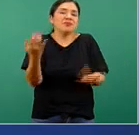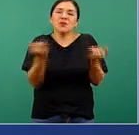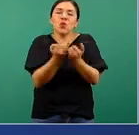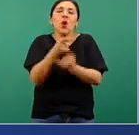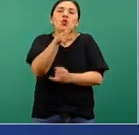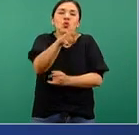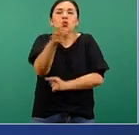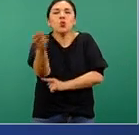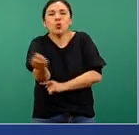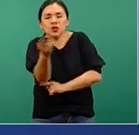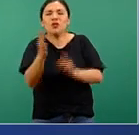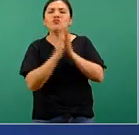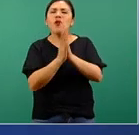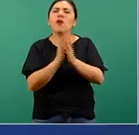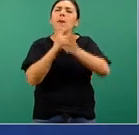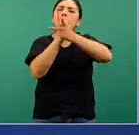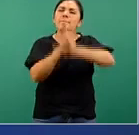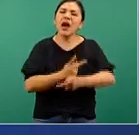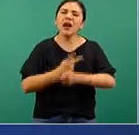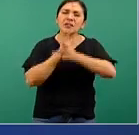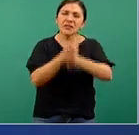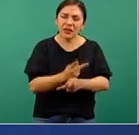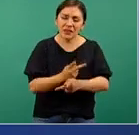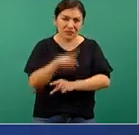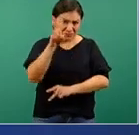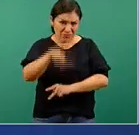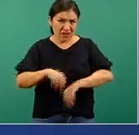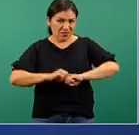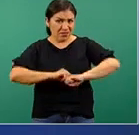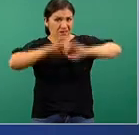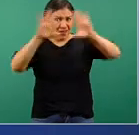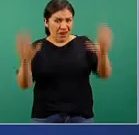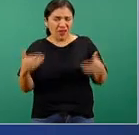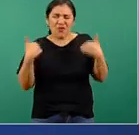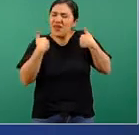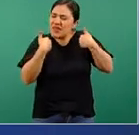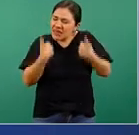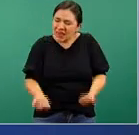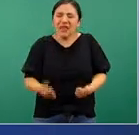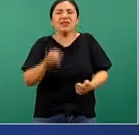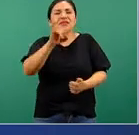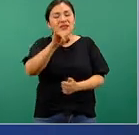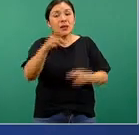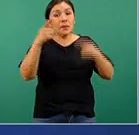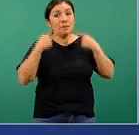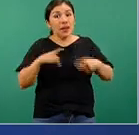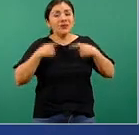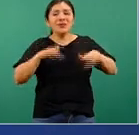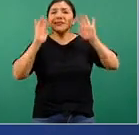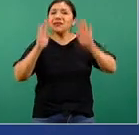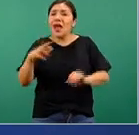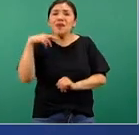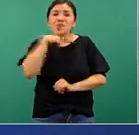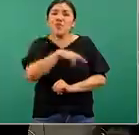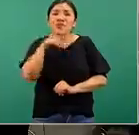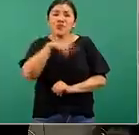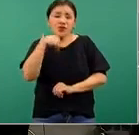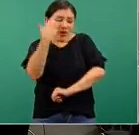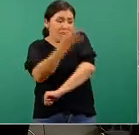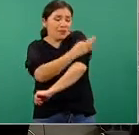modalidades. Pedimos tener paciencia. Es claro, es completamente legítimo que las personas ya quieran tener la